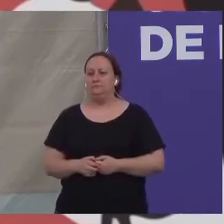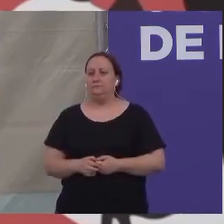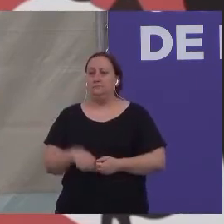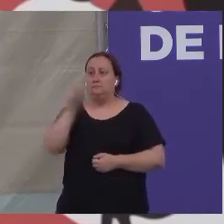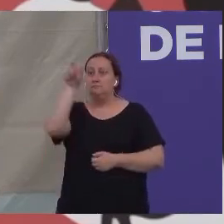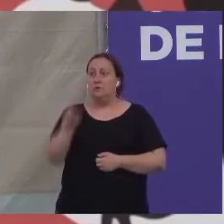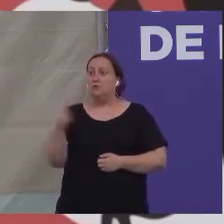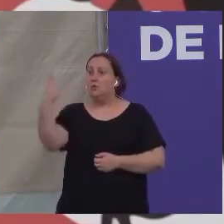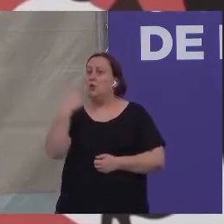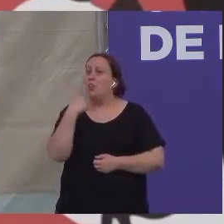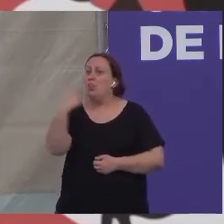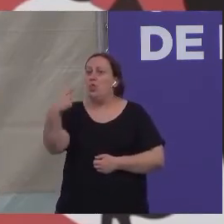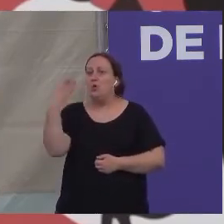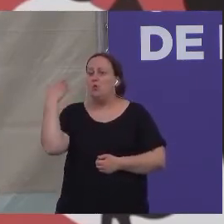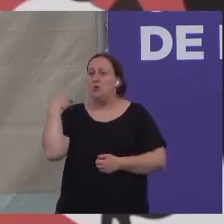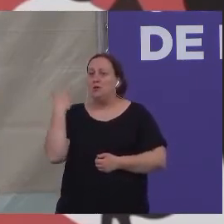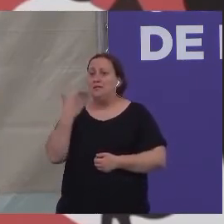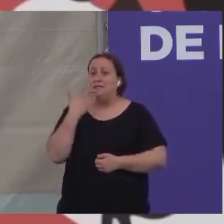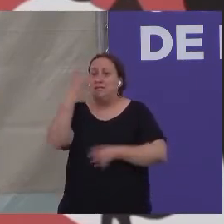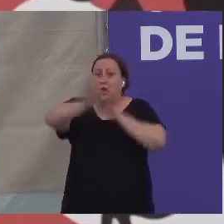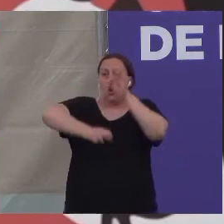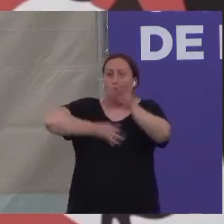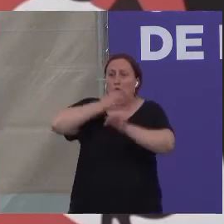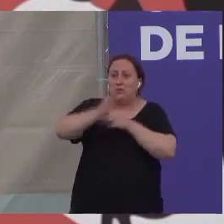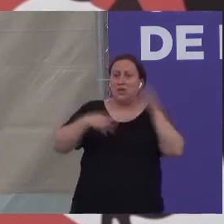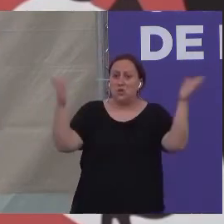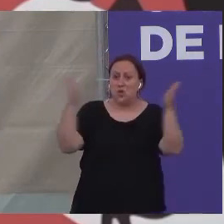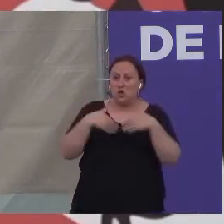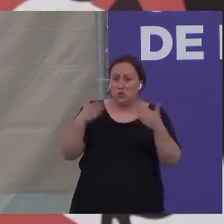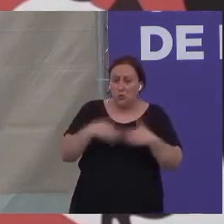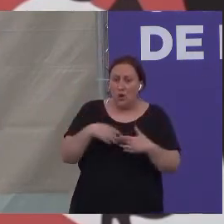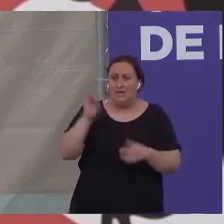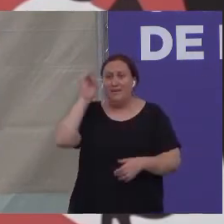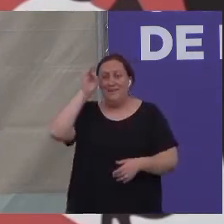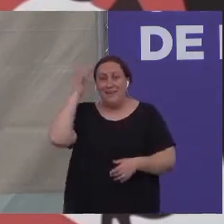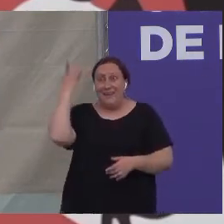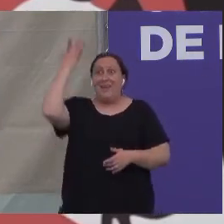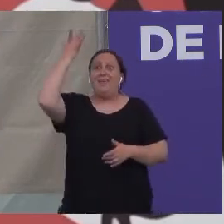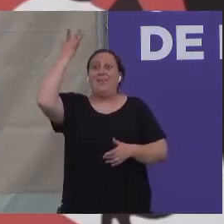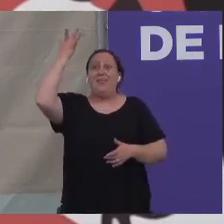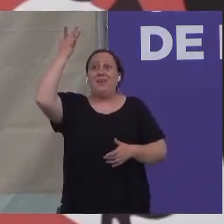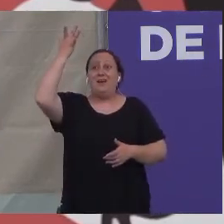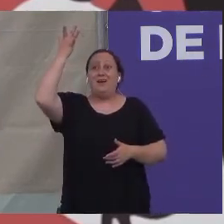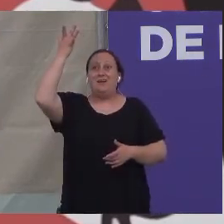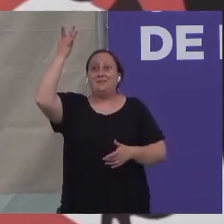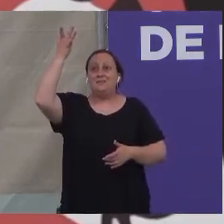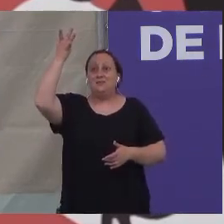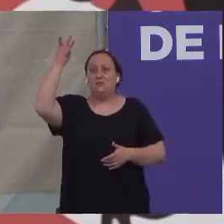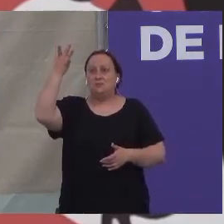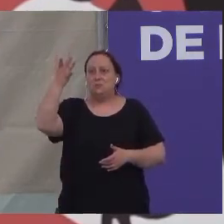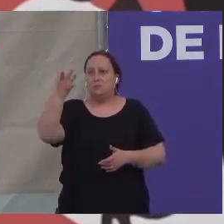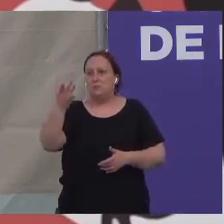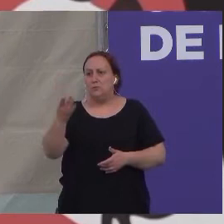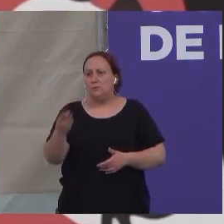persona dijo una vez, si no existe la organización, las ideas, después del primer momento de impulso, van